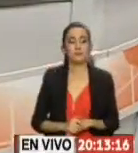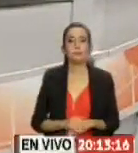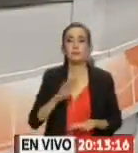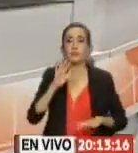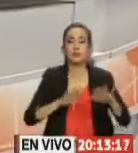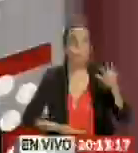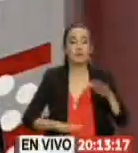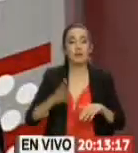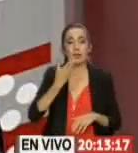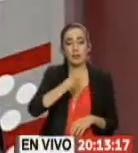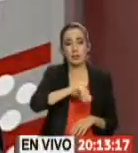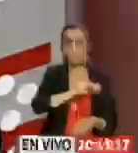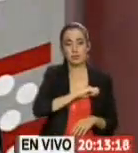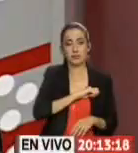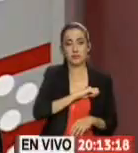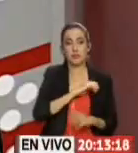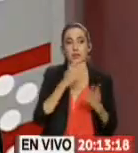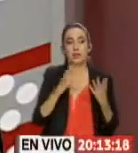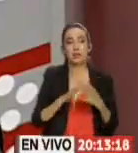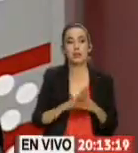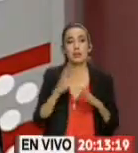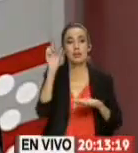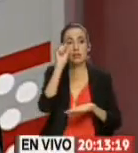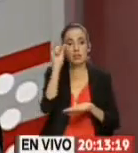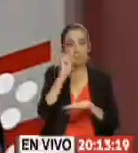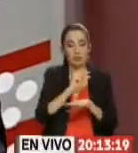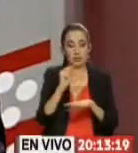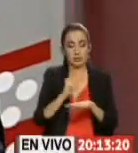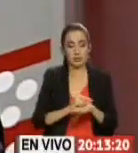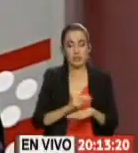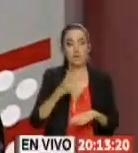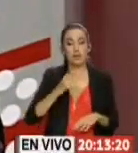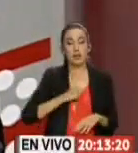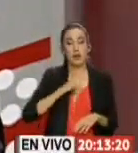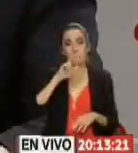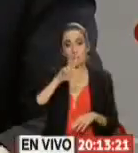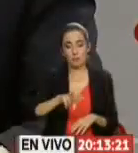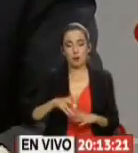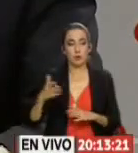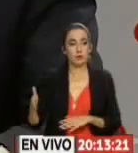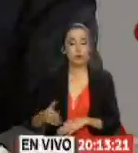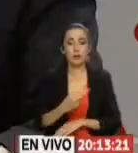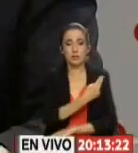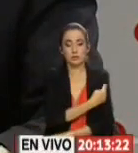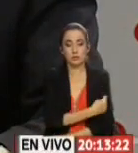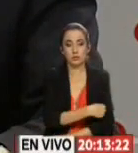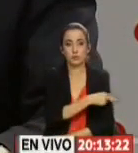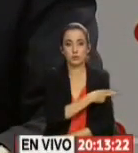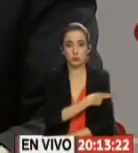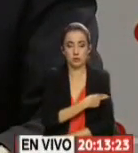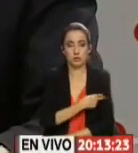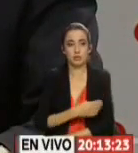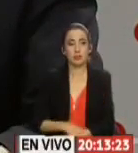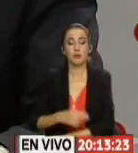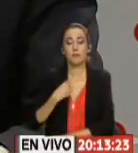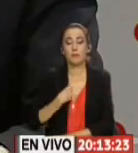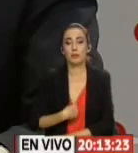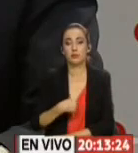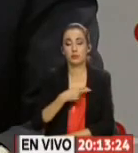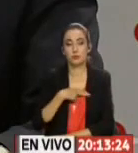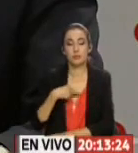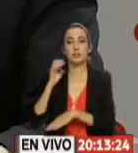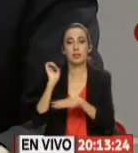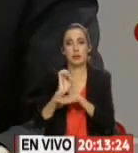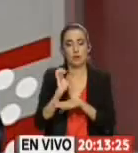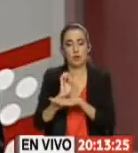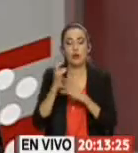ellos está España, Italia, los Países Bajos, Portugal, Reino Unido, Suecia, Uruguay y entre ellos también